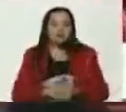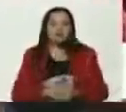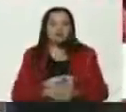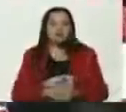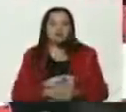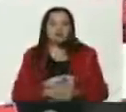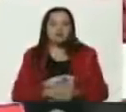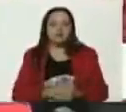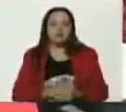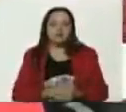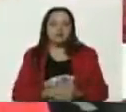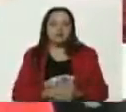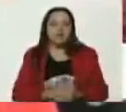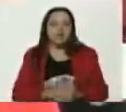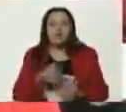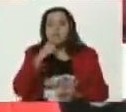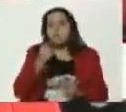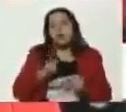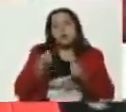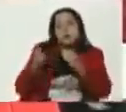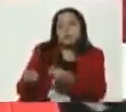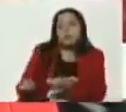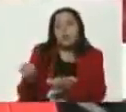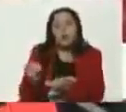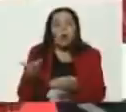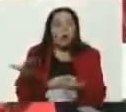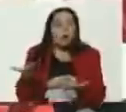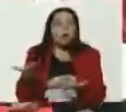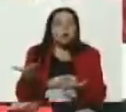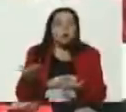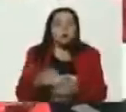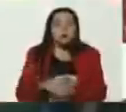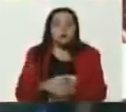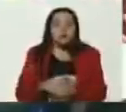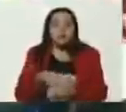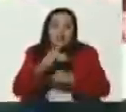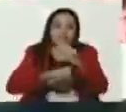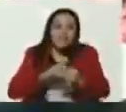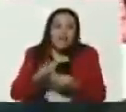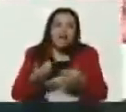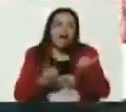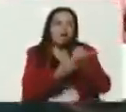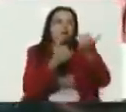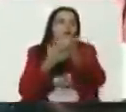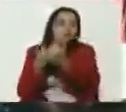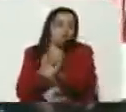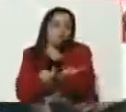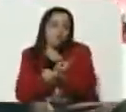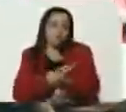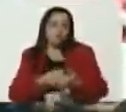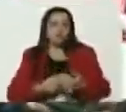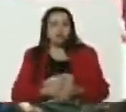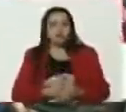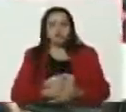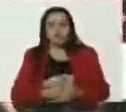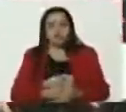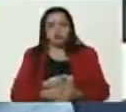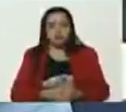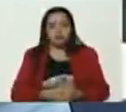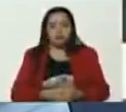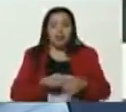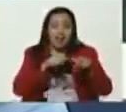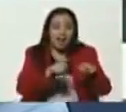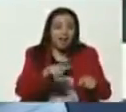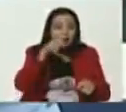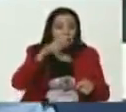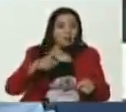Y no sería limosna, no sería la solidaridad entre hermanos. ahí en ese pueblo haitiano